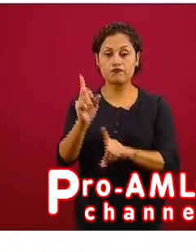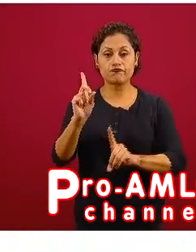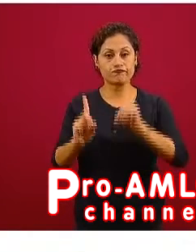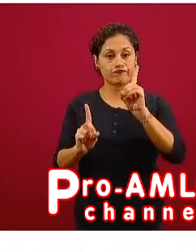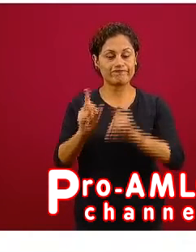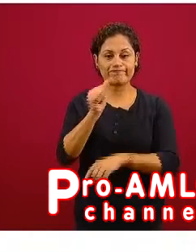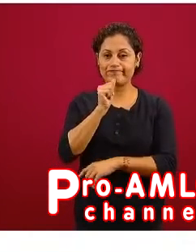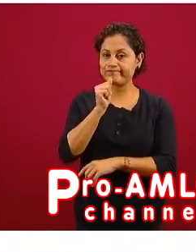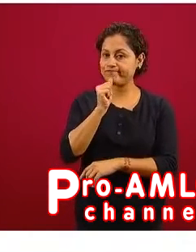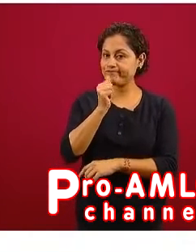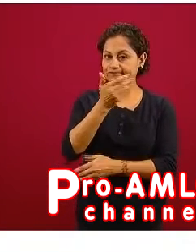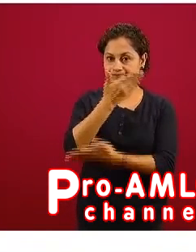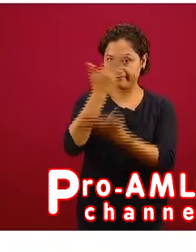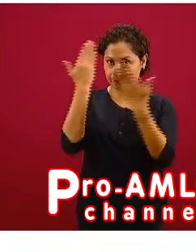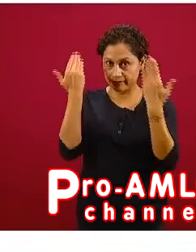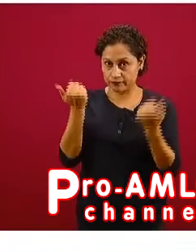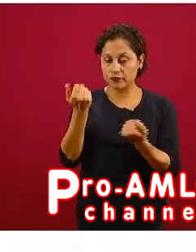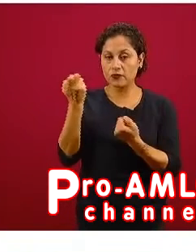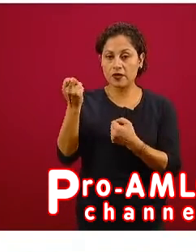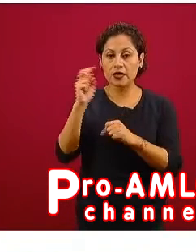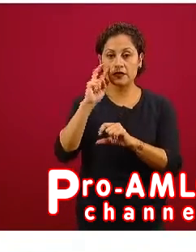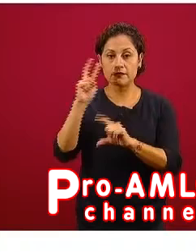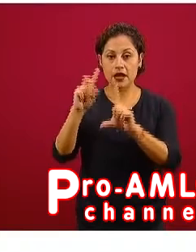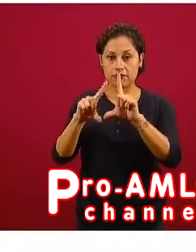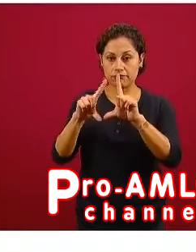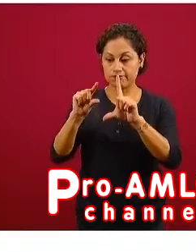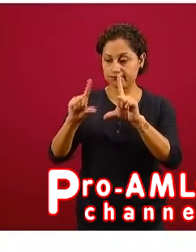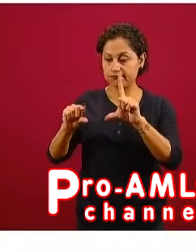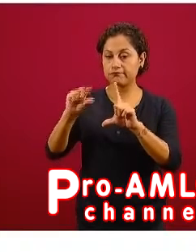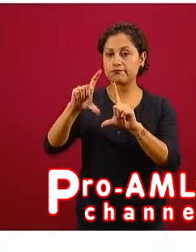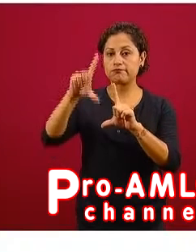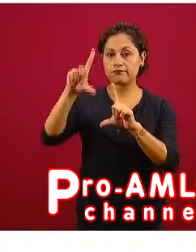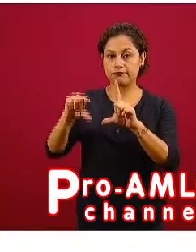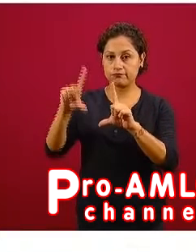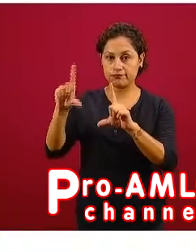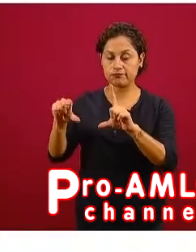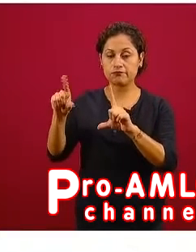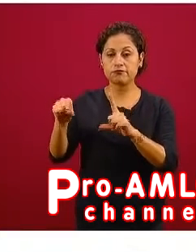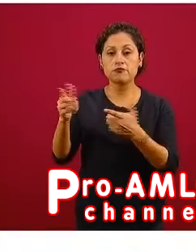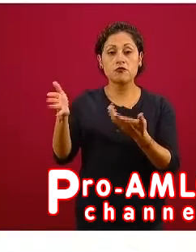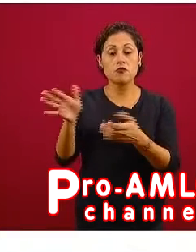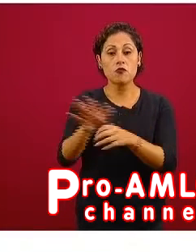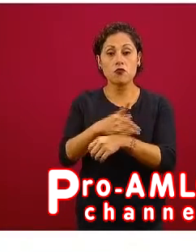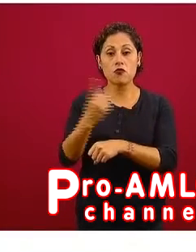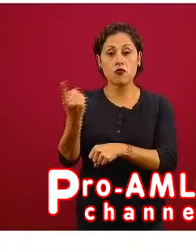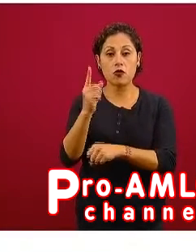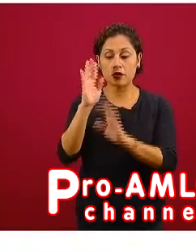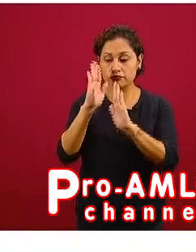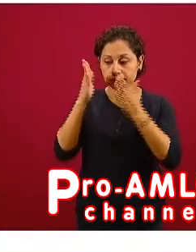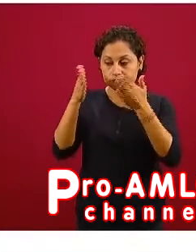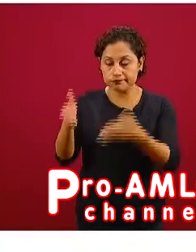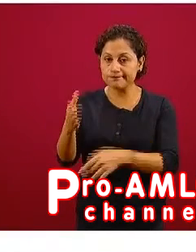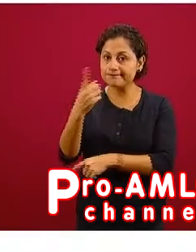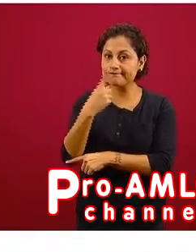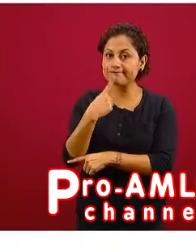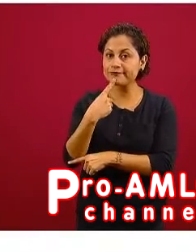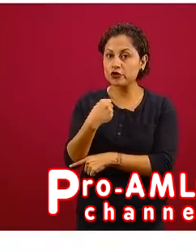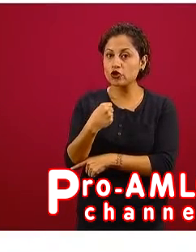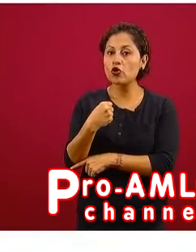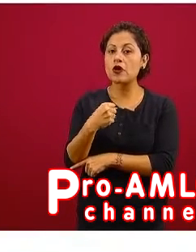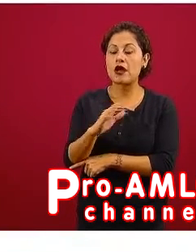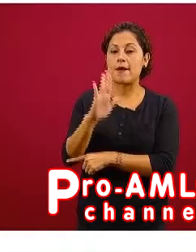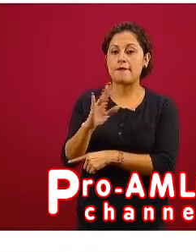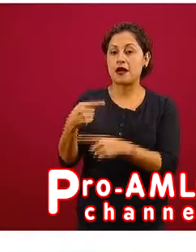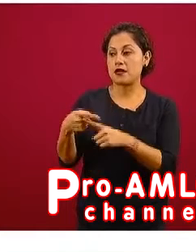amarillo, precisamente para que nos permita ver la tendencia, ¿no? Si nosotros nos enfocáramos solo en la curva roja, pudiéramos pensar que la tendencia de las